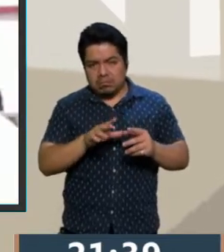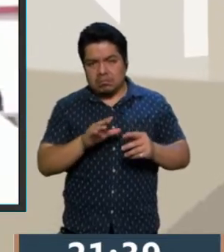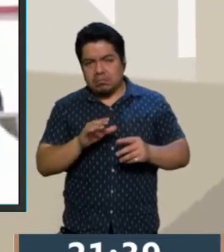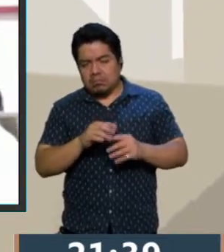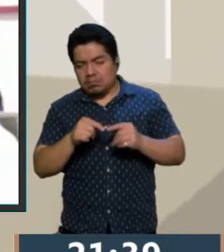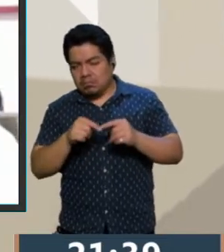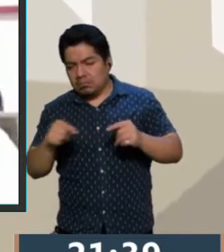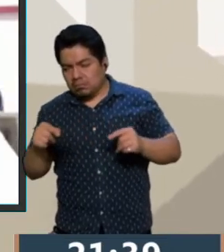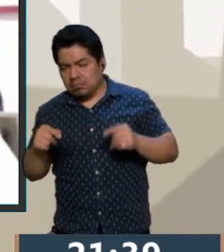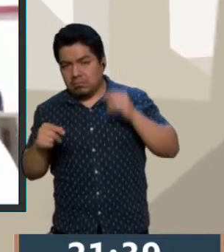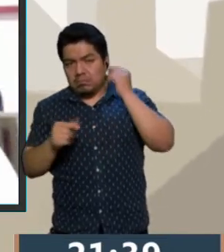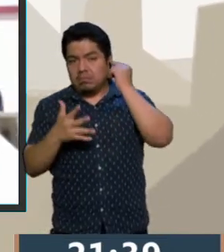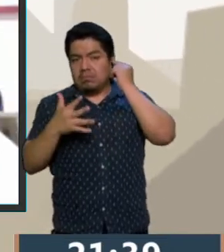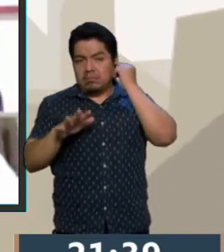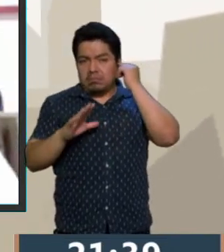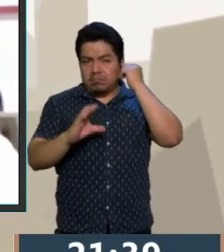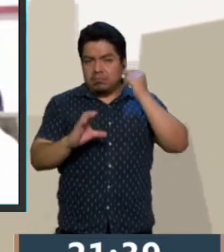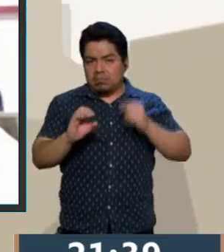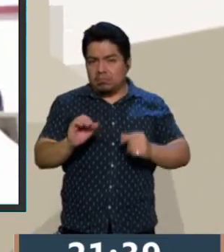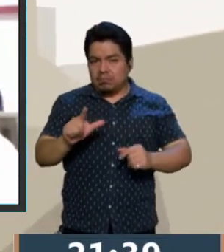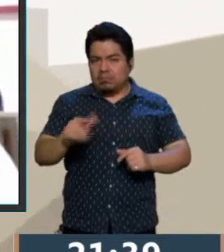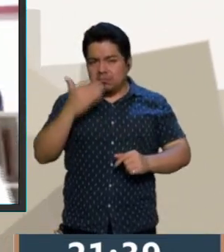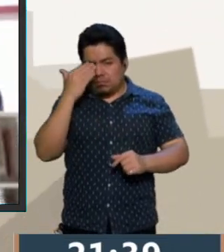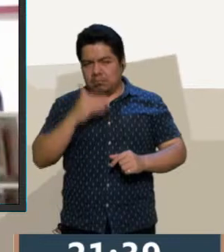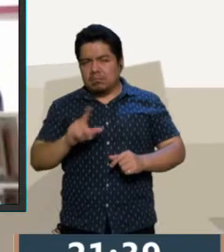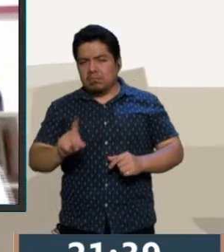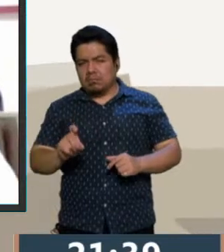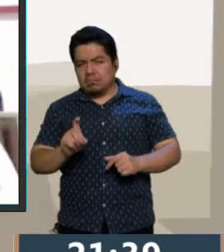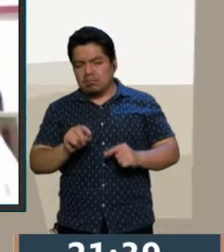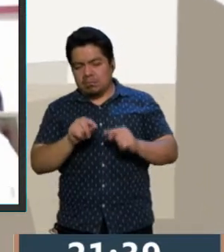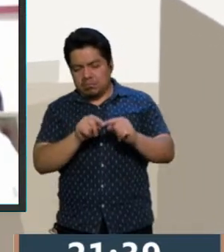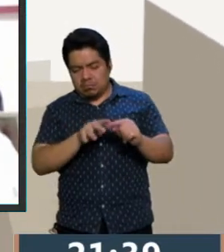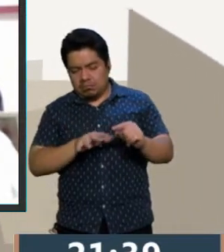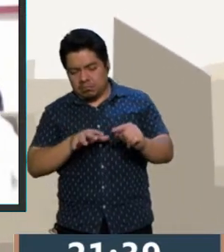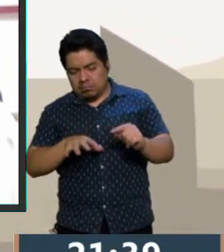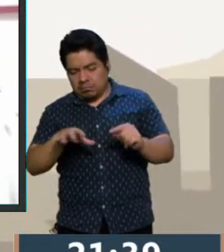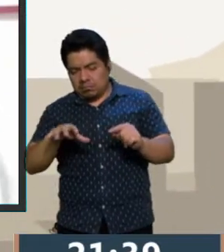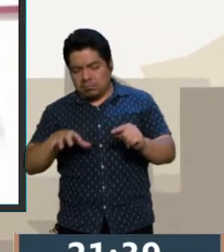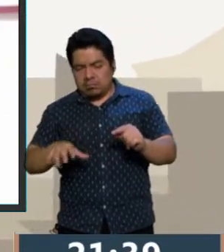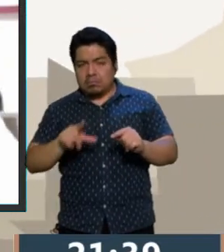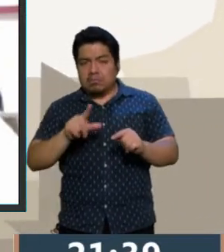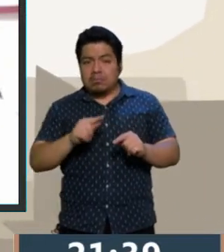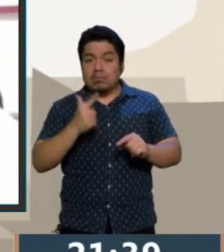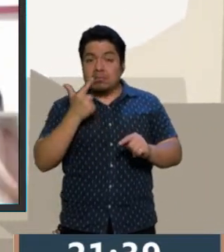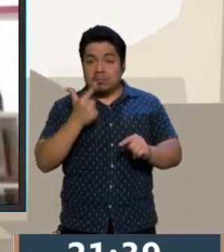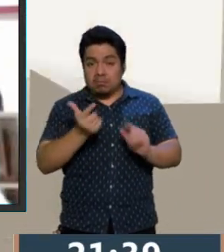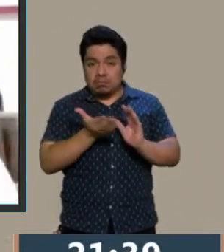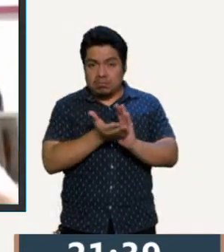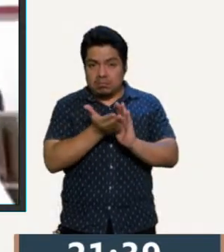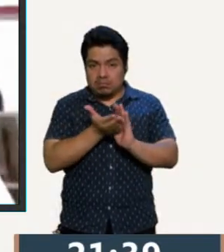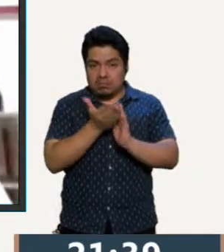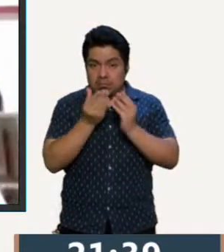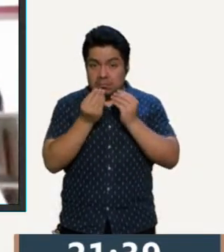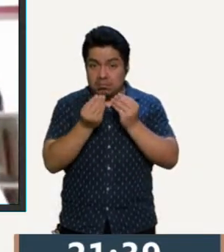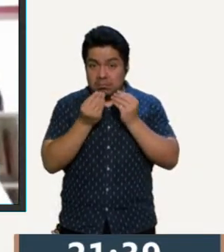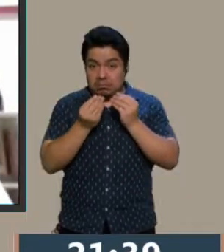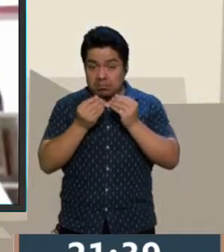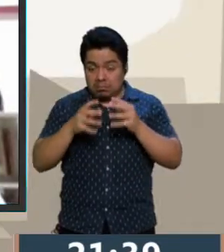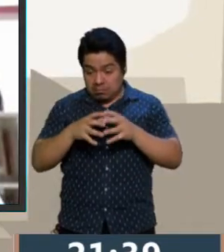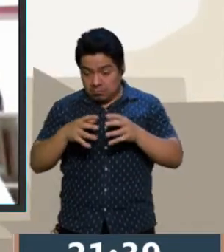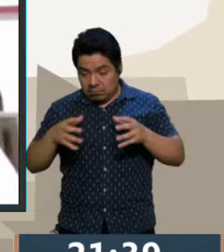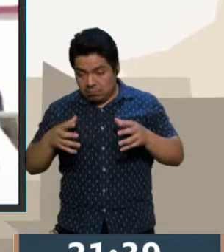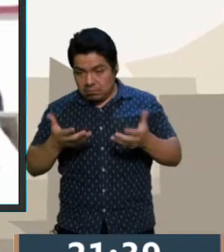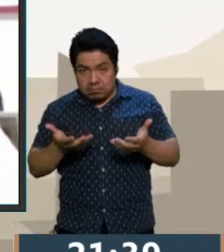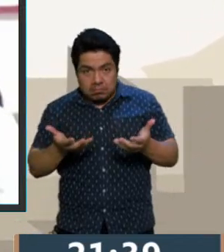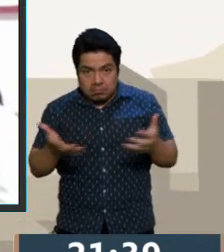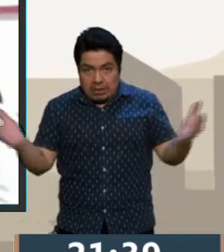poligonal conformada por las 10 colonias donde se dio la afectación al agua. 77 obras que, por cierto, son muchísimas para una poligonal que no es tan